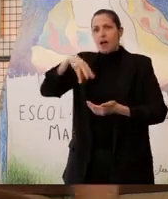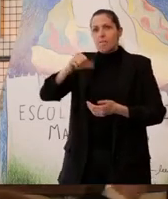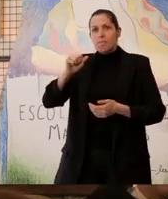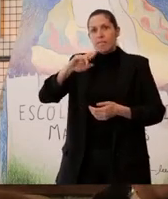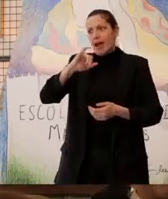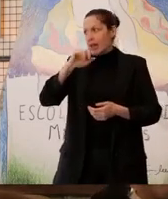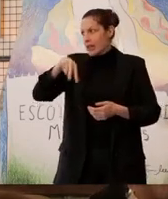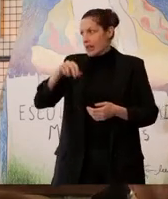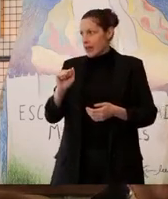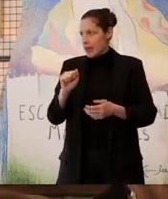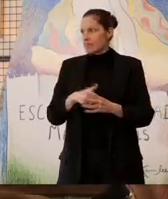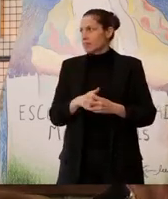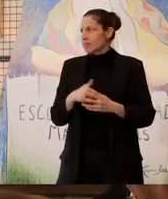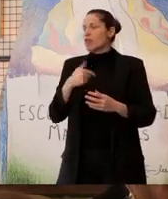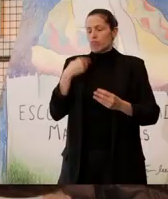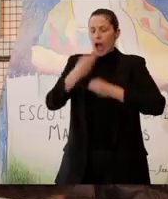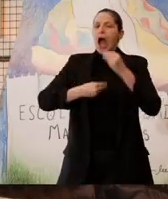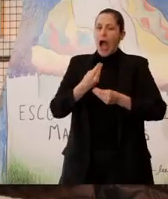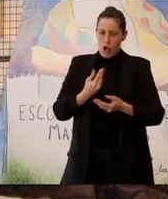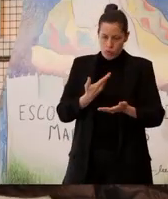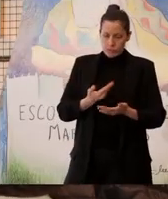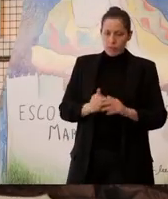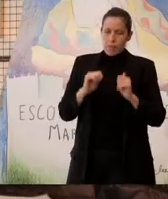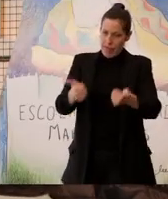subirás que la vamos a poner en marcha gracias